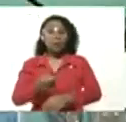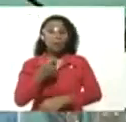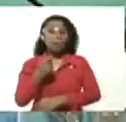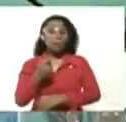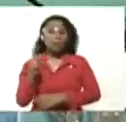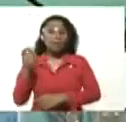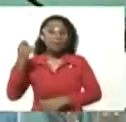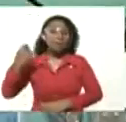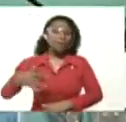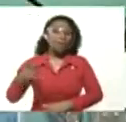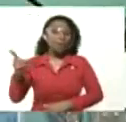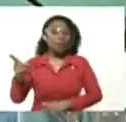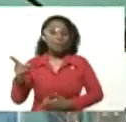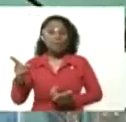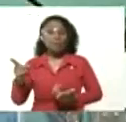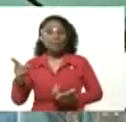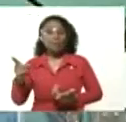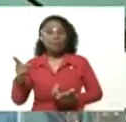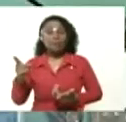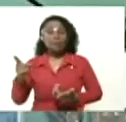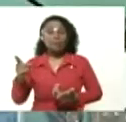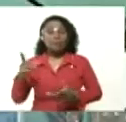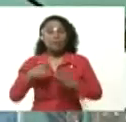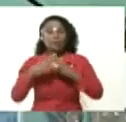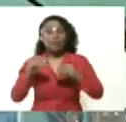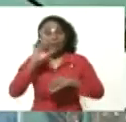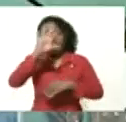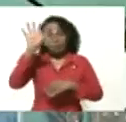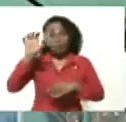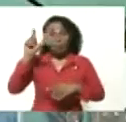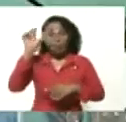esa debilidad de que todos los nacionales de un